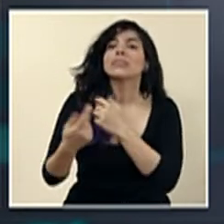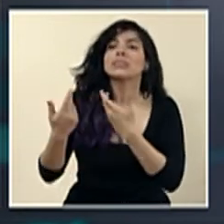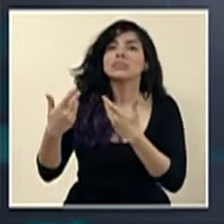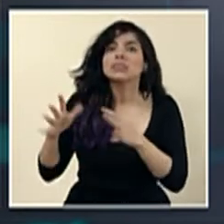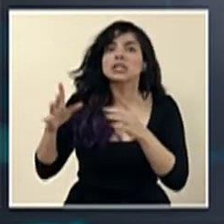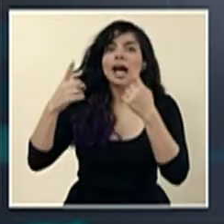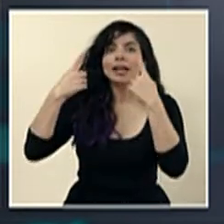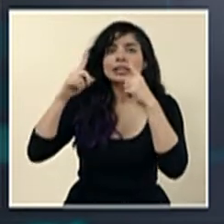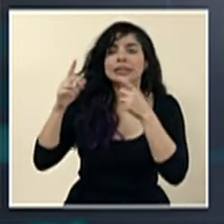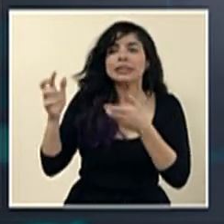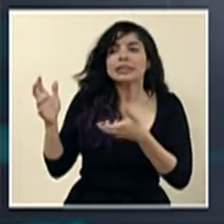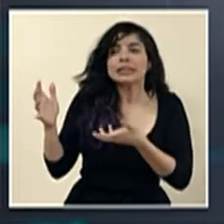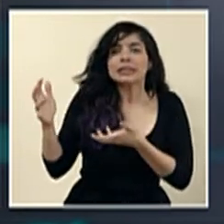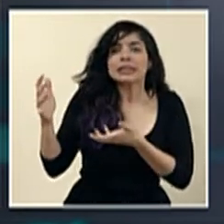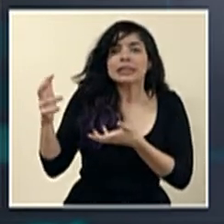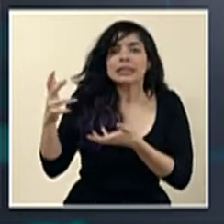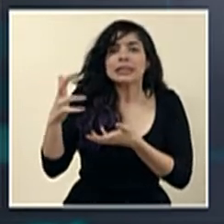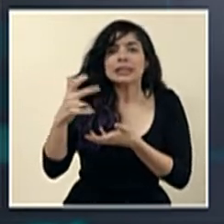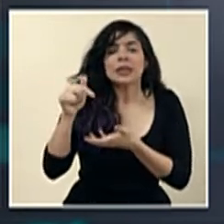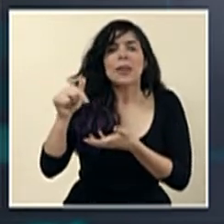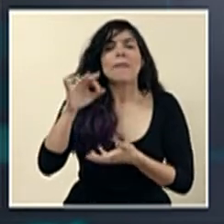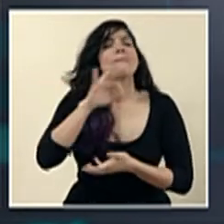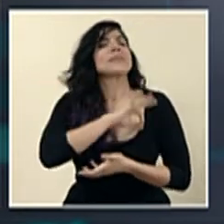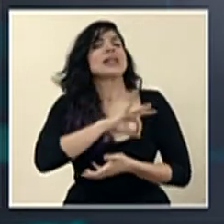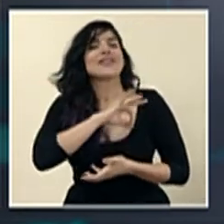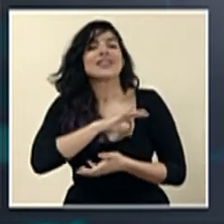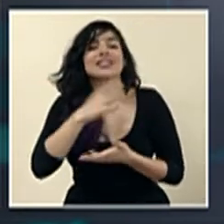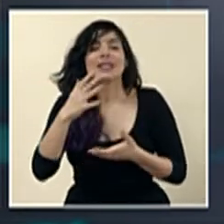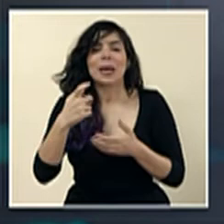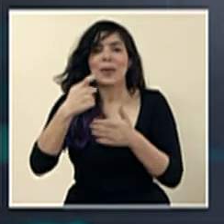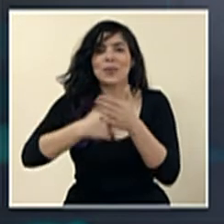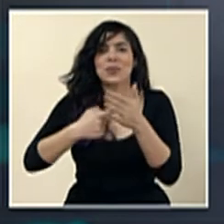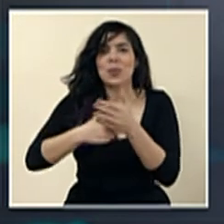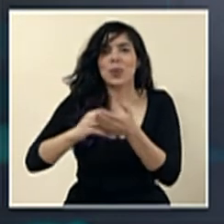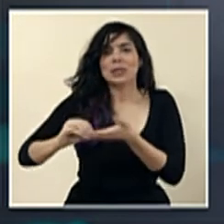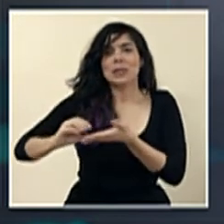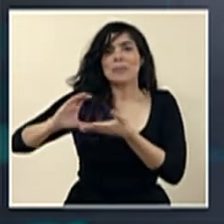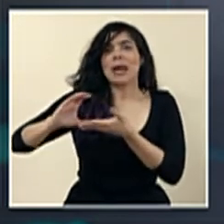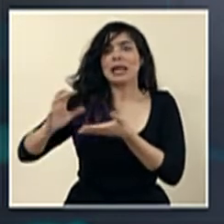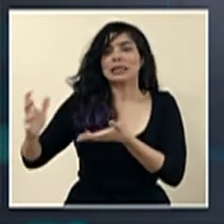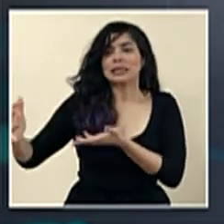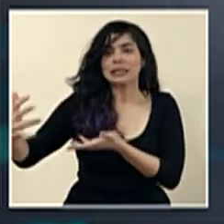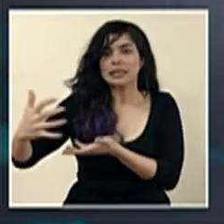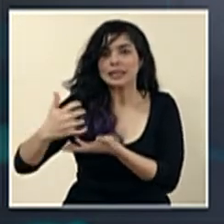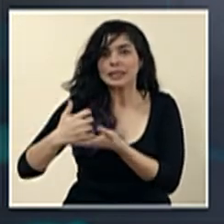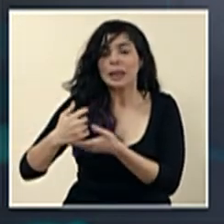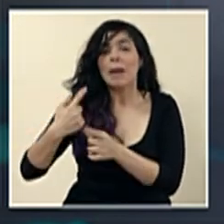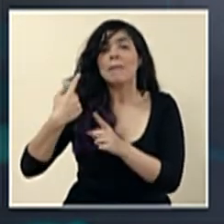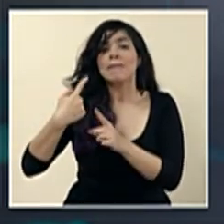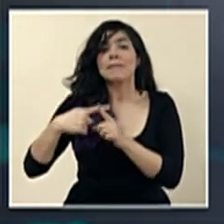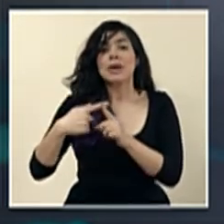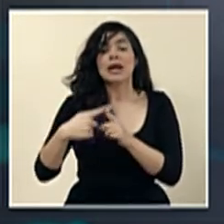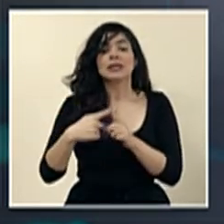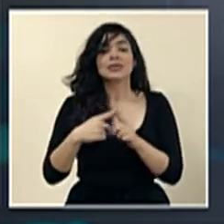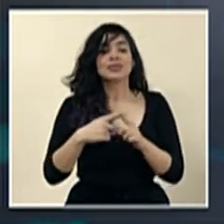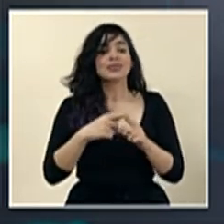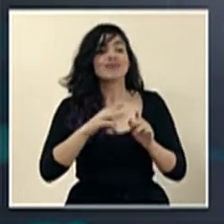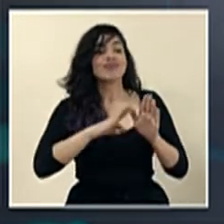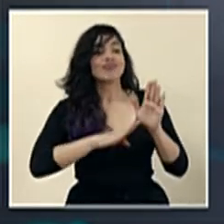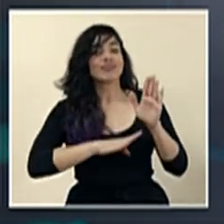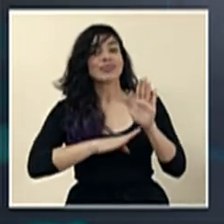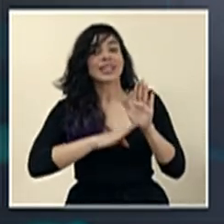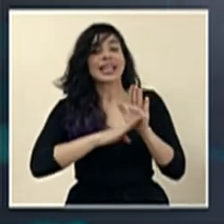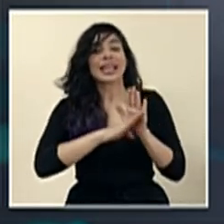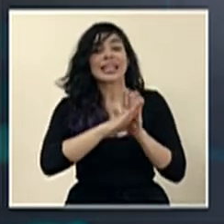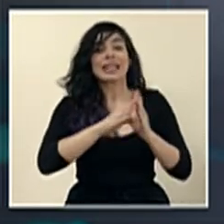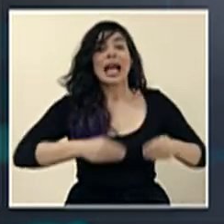recogiendo la cosecha de recabar más impuestos y de desacelerar el crecimiento